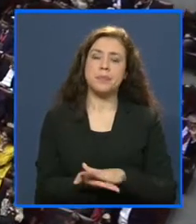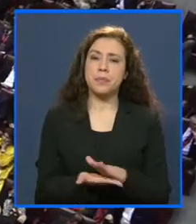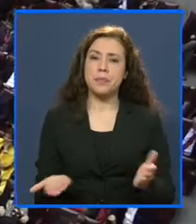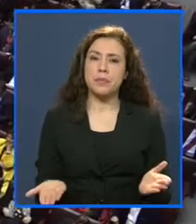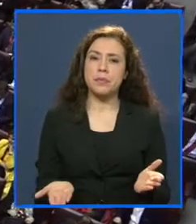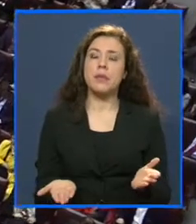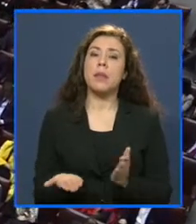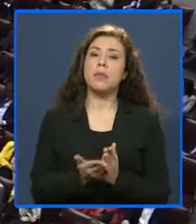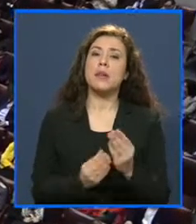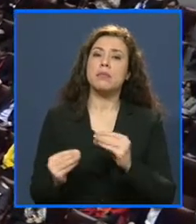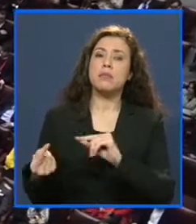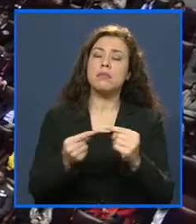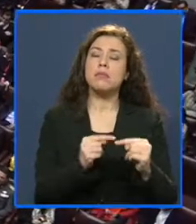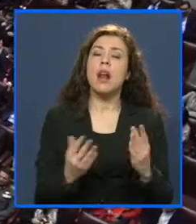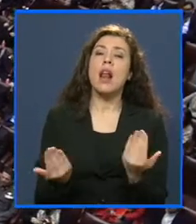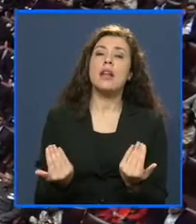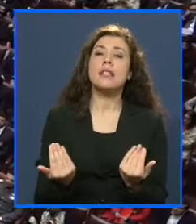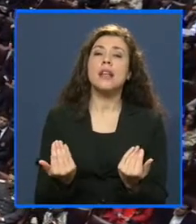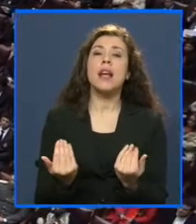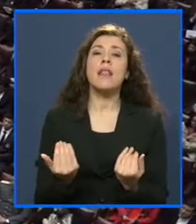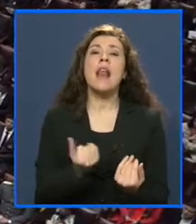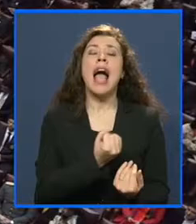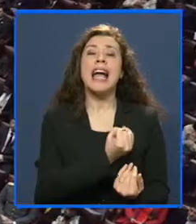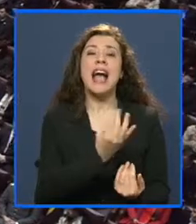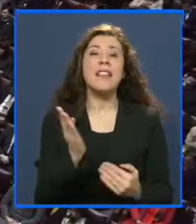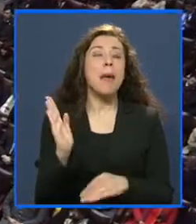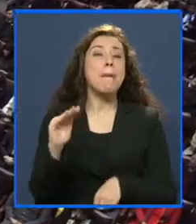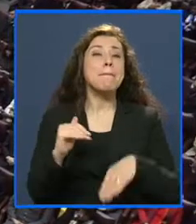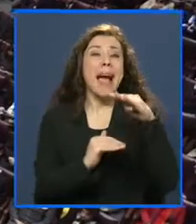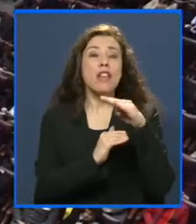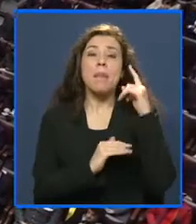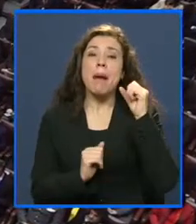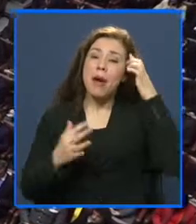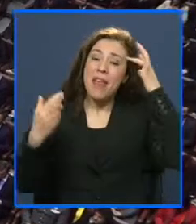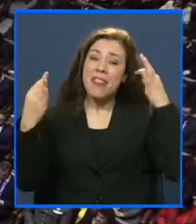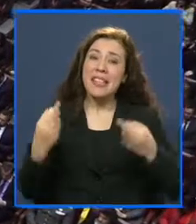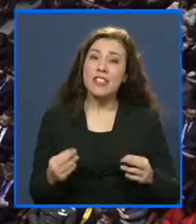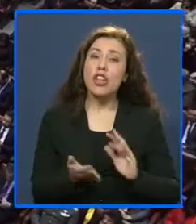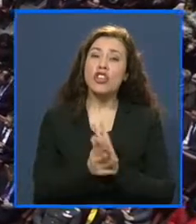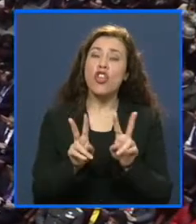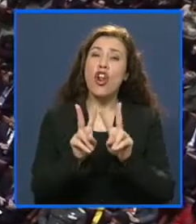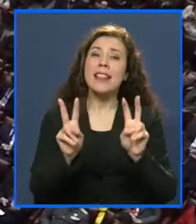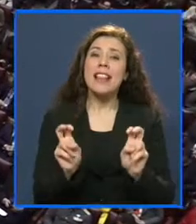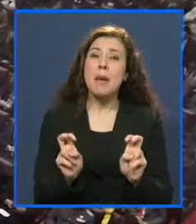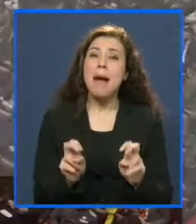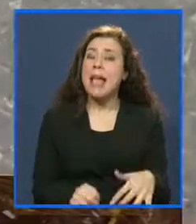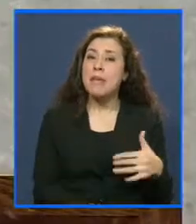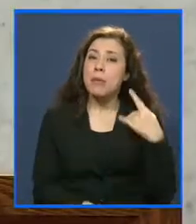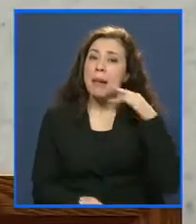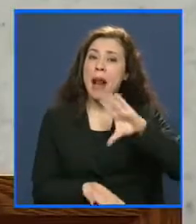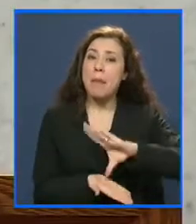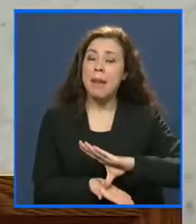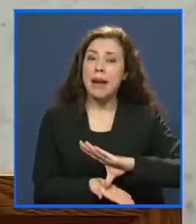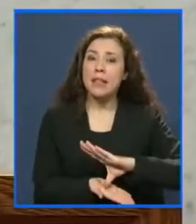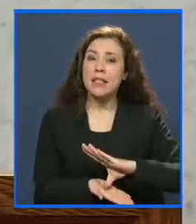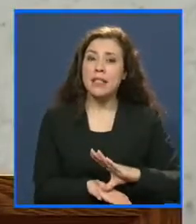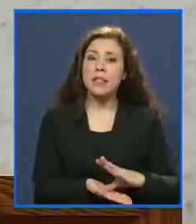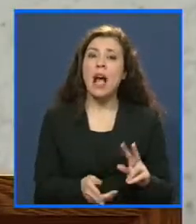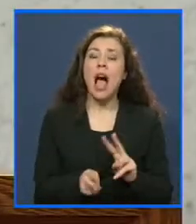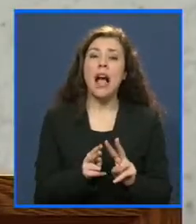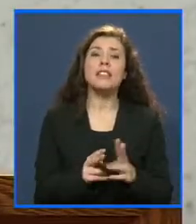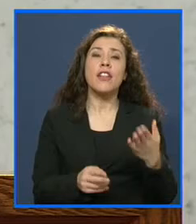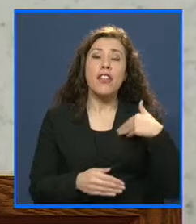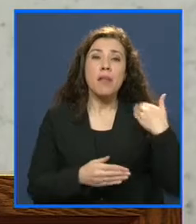abrir la discusión sobre la pertinencia de los coros super mayoritarios para tomar definiciones en todas las áreas estratégicas del país una institución a2 heredada de la dictadura